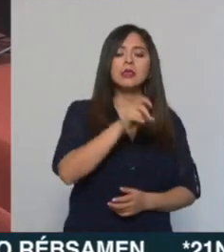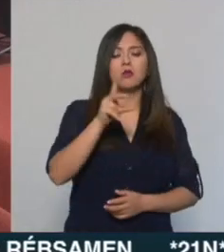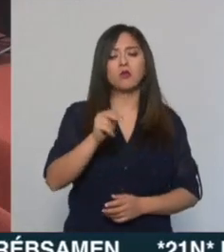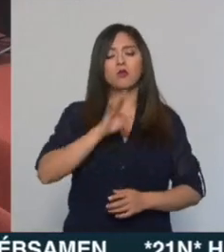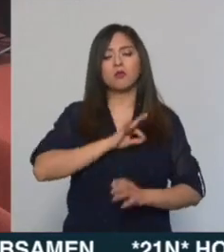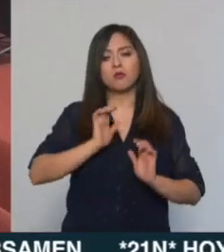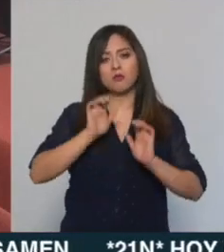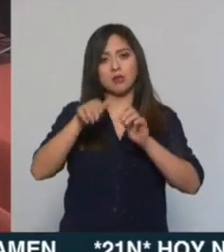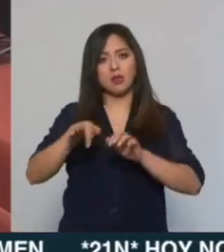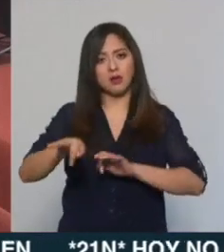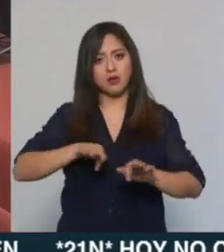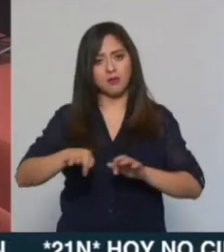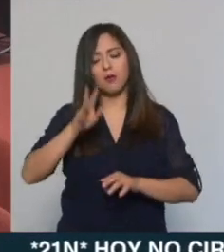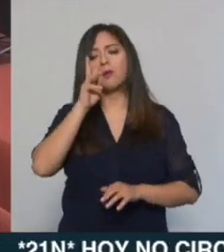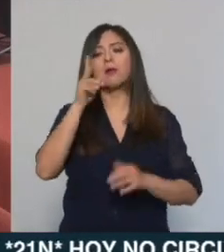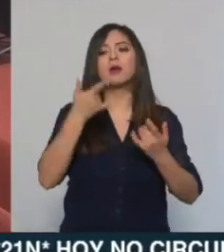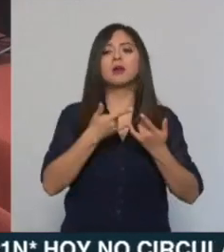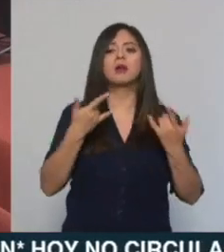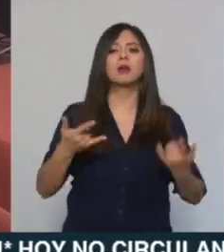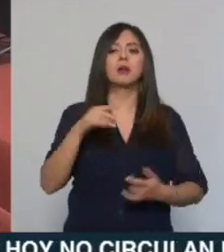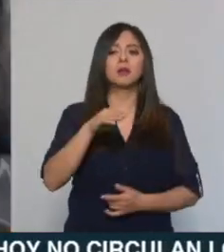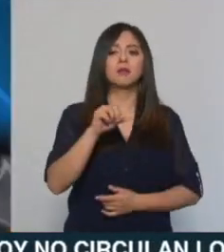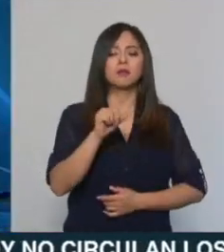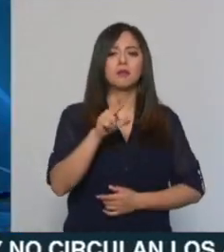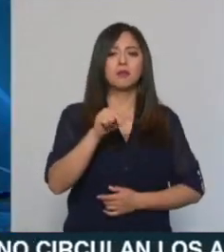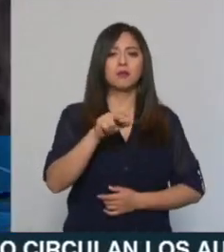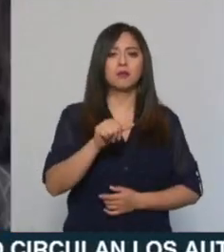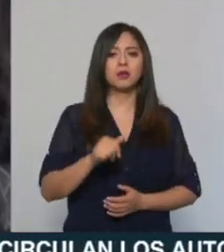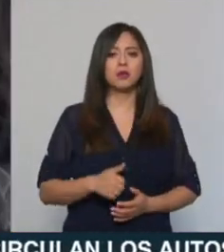de trabajo. Vea esta historia que nos cuenta Mariana Sánchez.